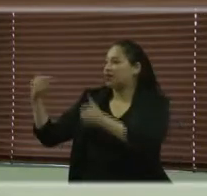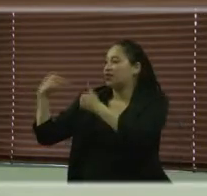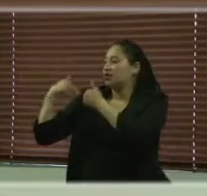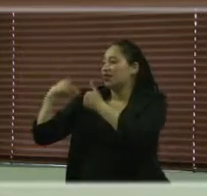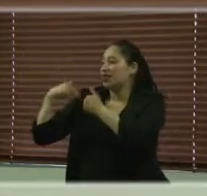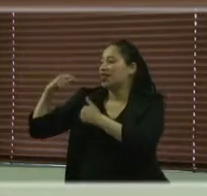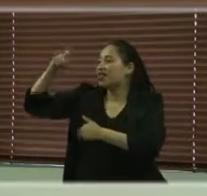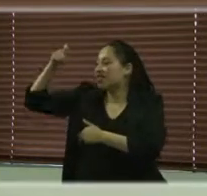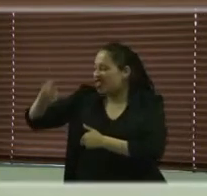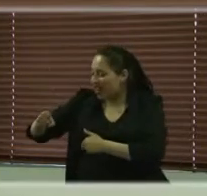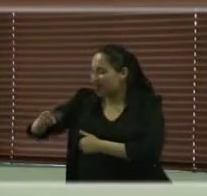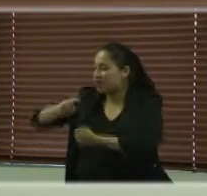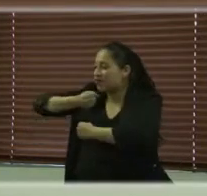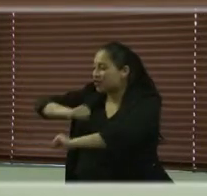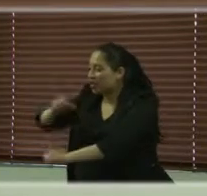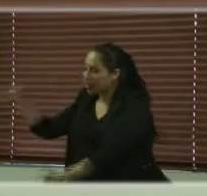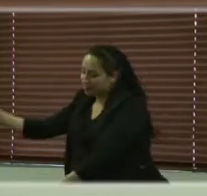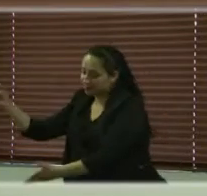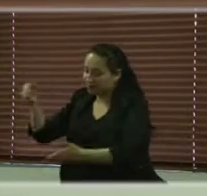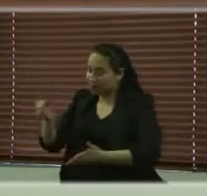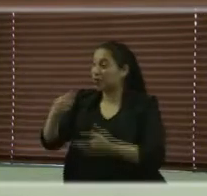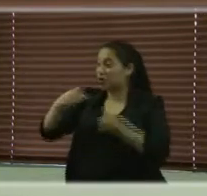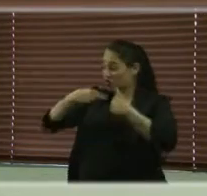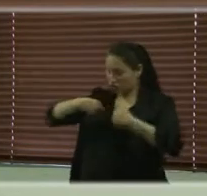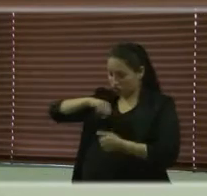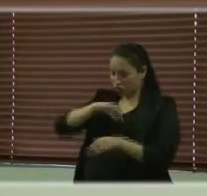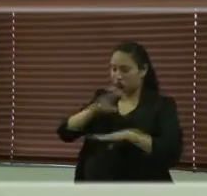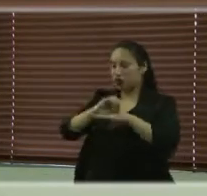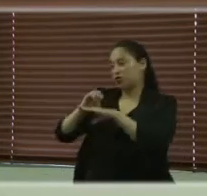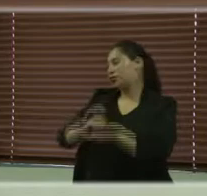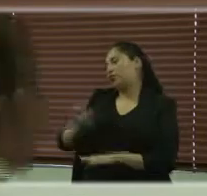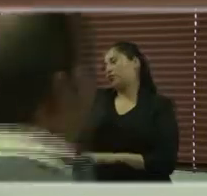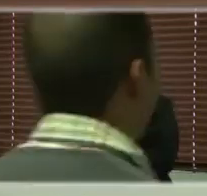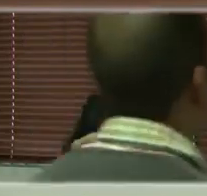esos fondos y no las organizaciones de sociedad civil